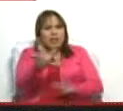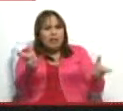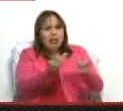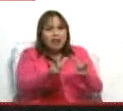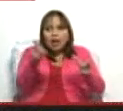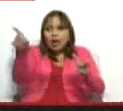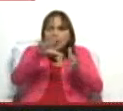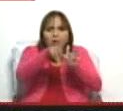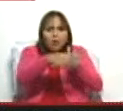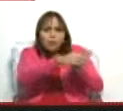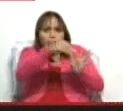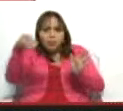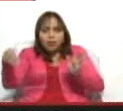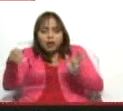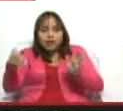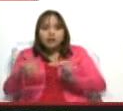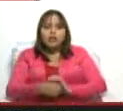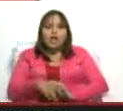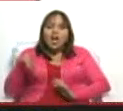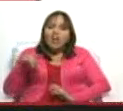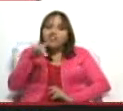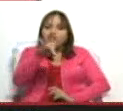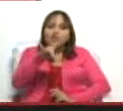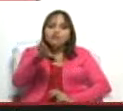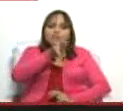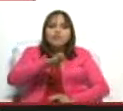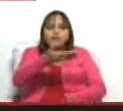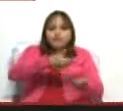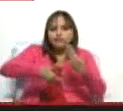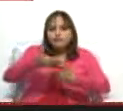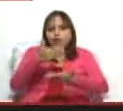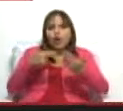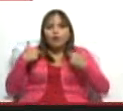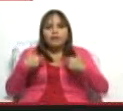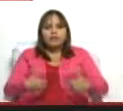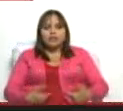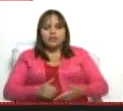Un avión que además es utilizado para intercambios humanitarios.